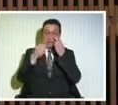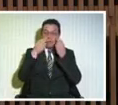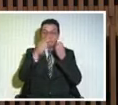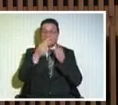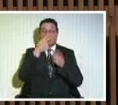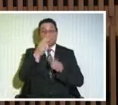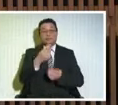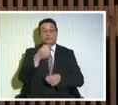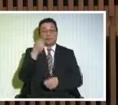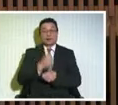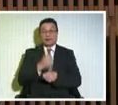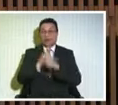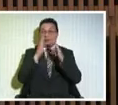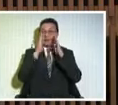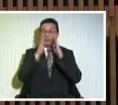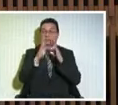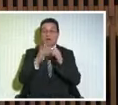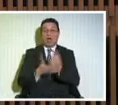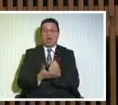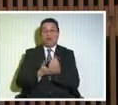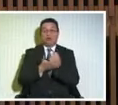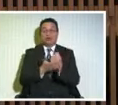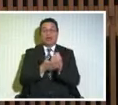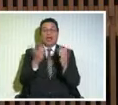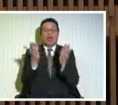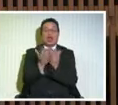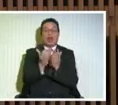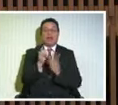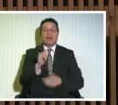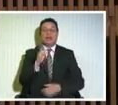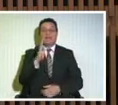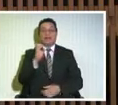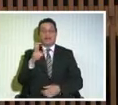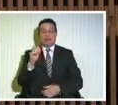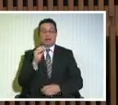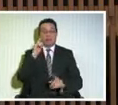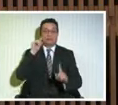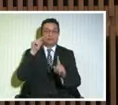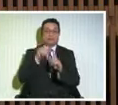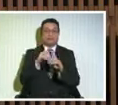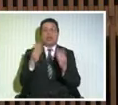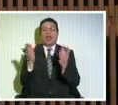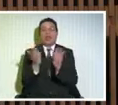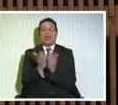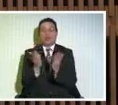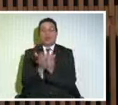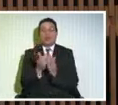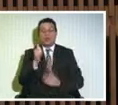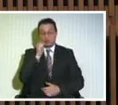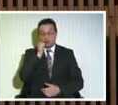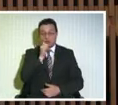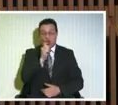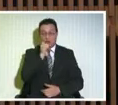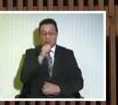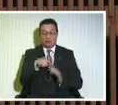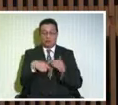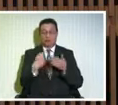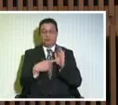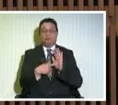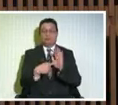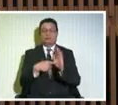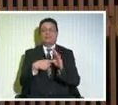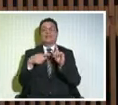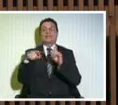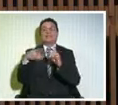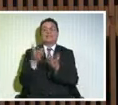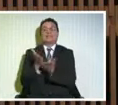de la Junta Nacional de Auxilios Escolar y Becas está puesto en los estudiantes, donde diariamente buscamos entregarles servicios y